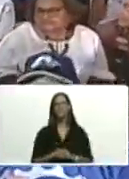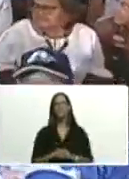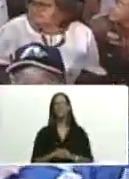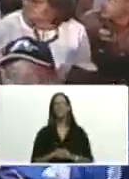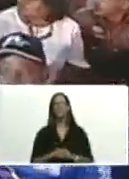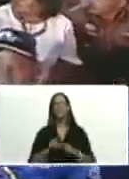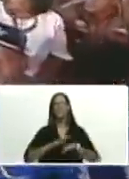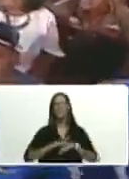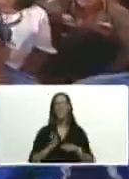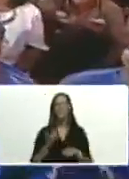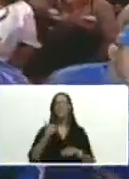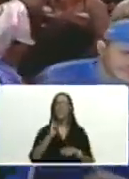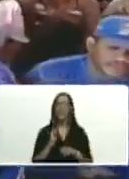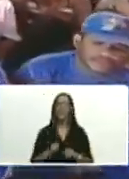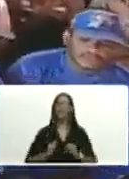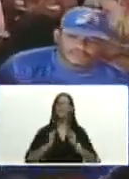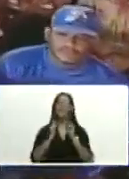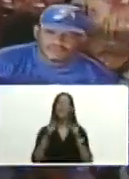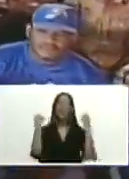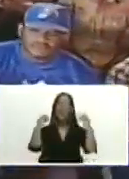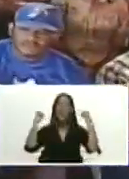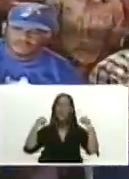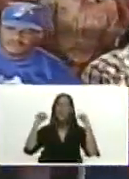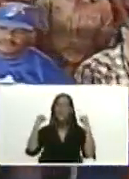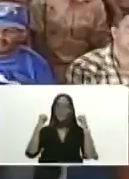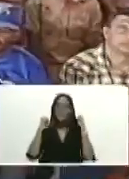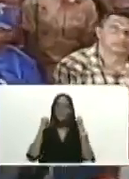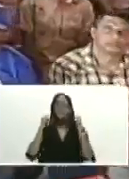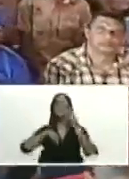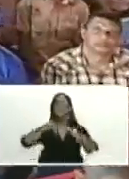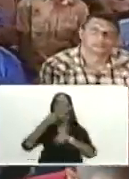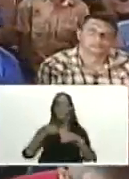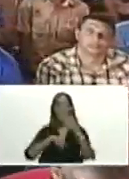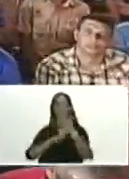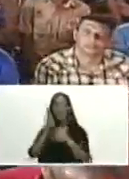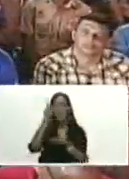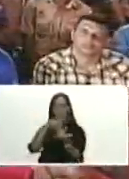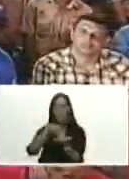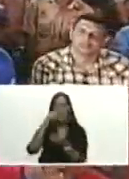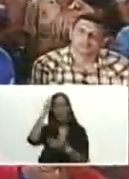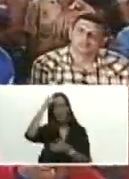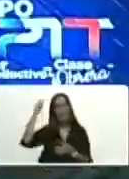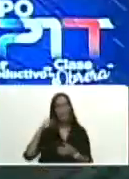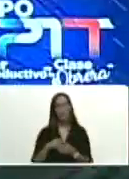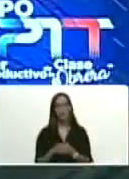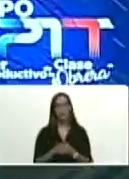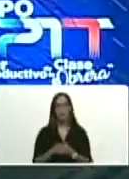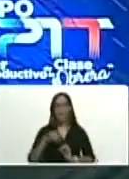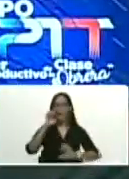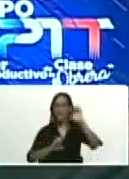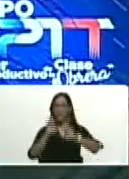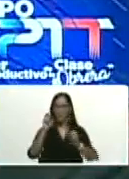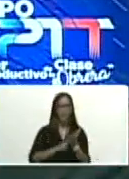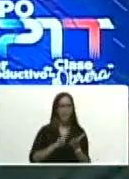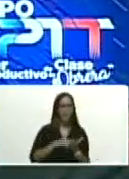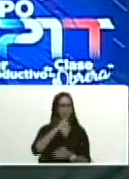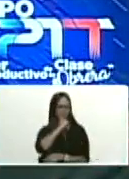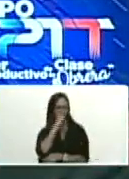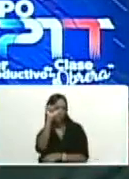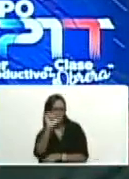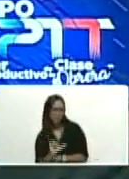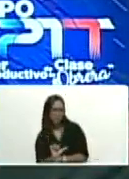porque hay que partir de la práctica para ir a la teoría partir del diagnóstico de la realidad para ir